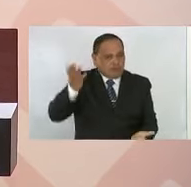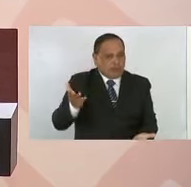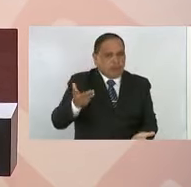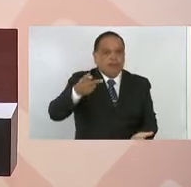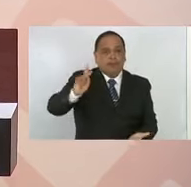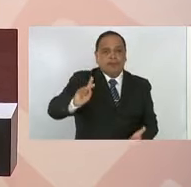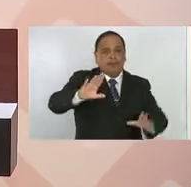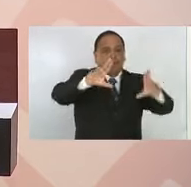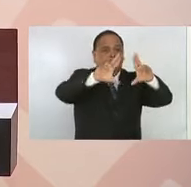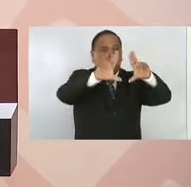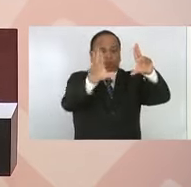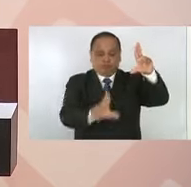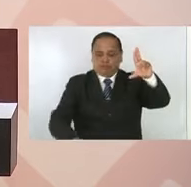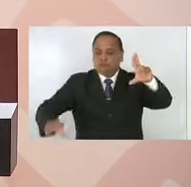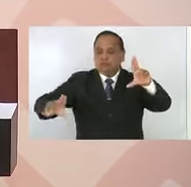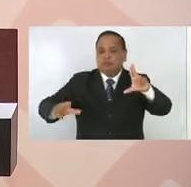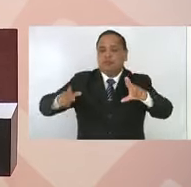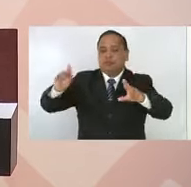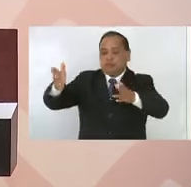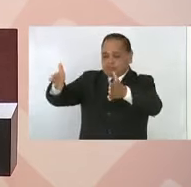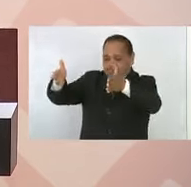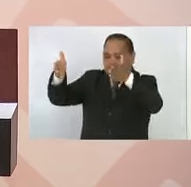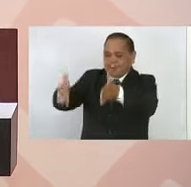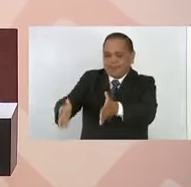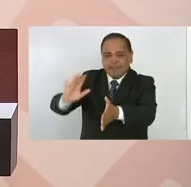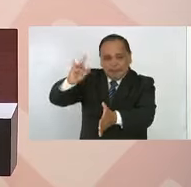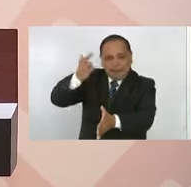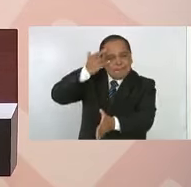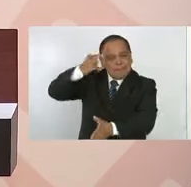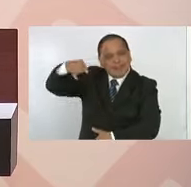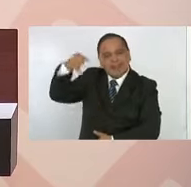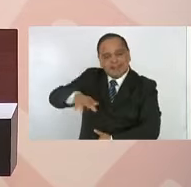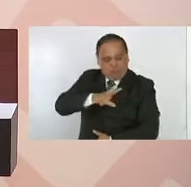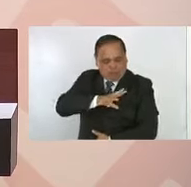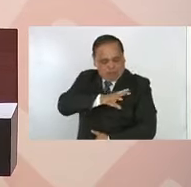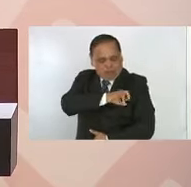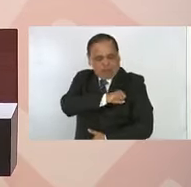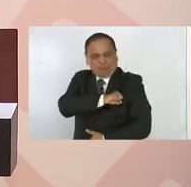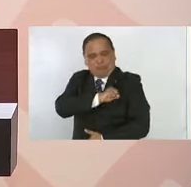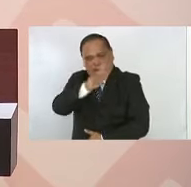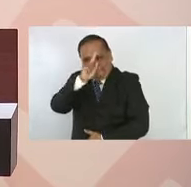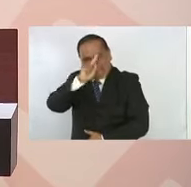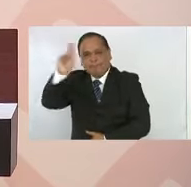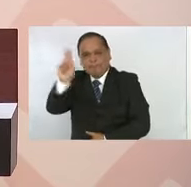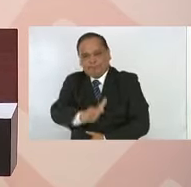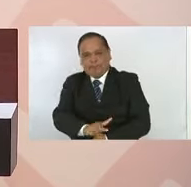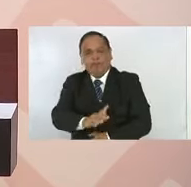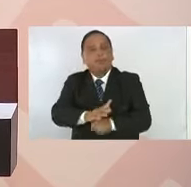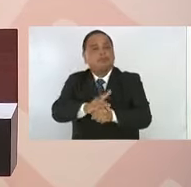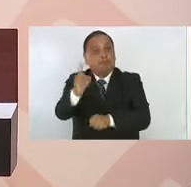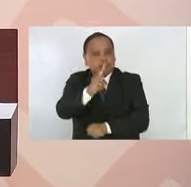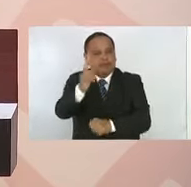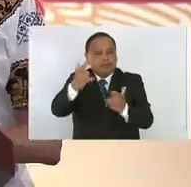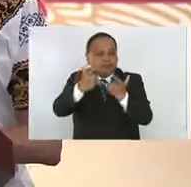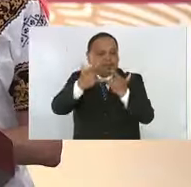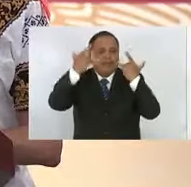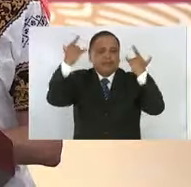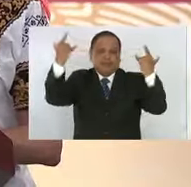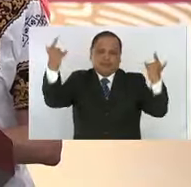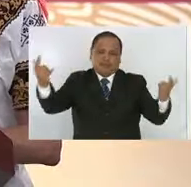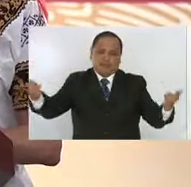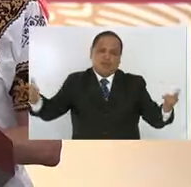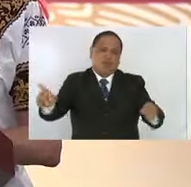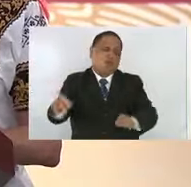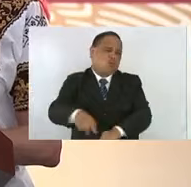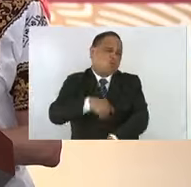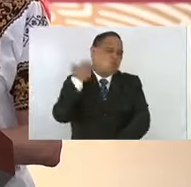país se le quiere tanto como aquí en Campeche, porque es una historia larga, pero desde la colonia